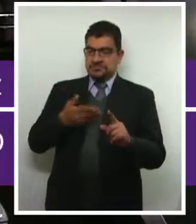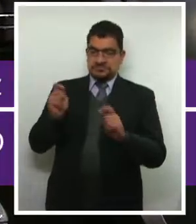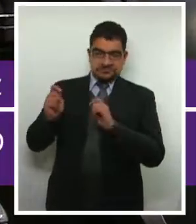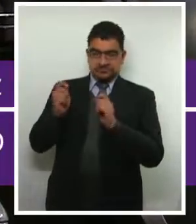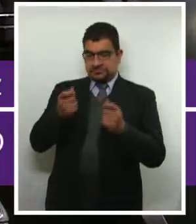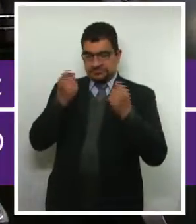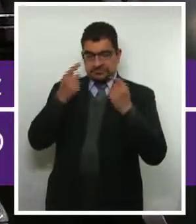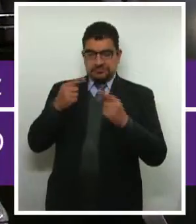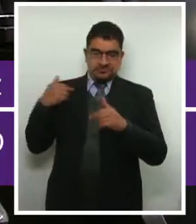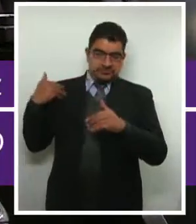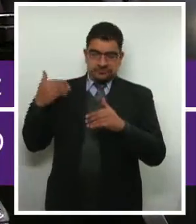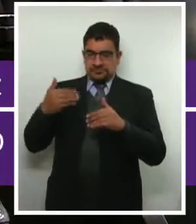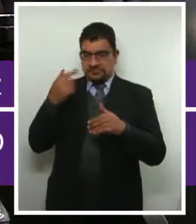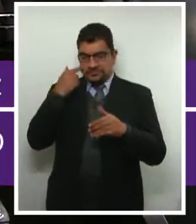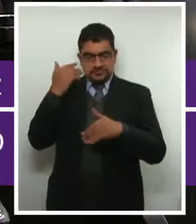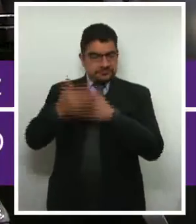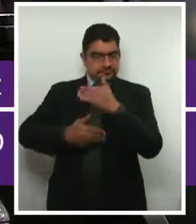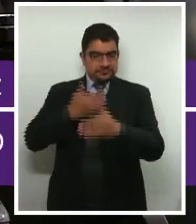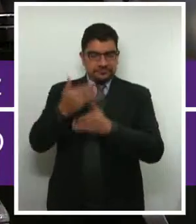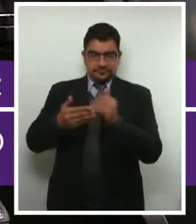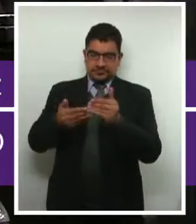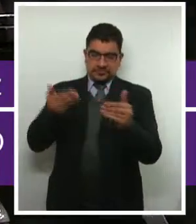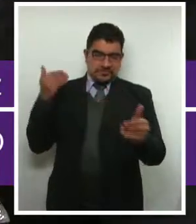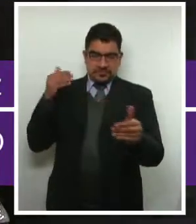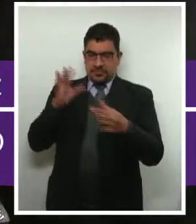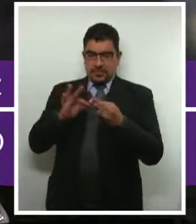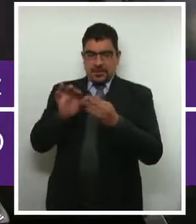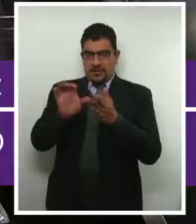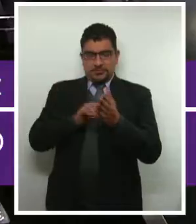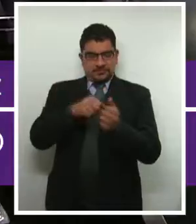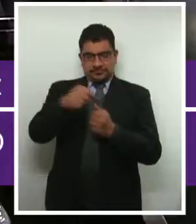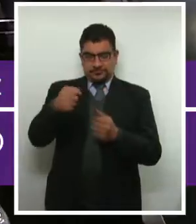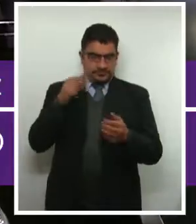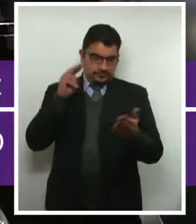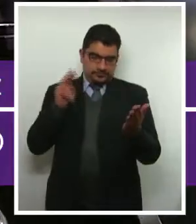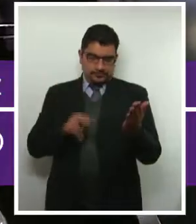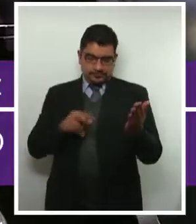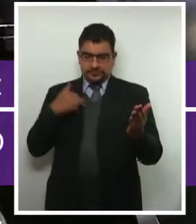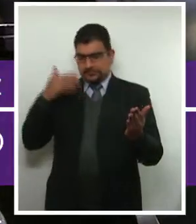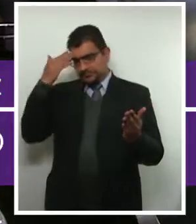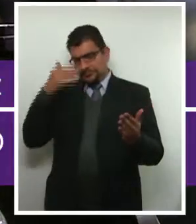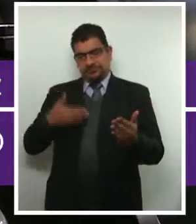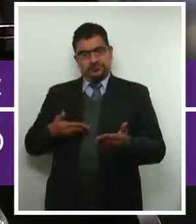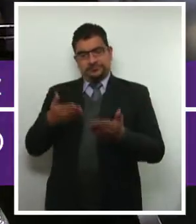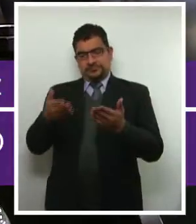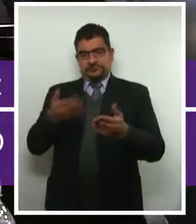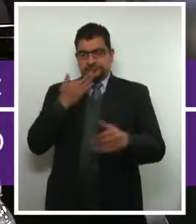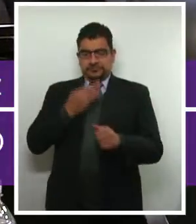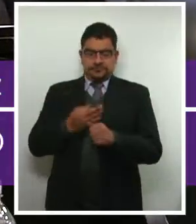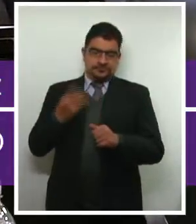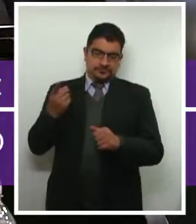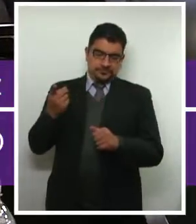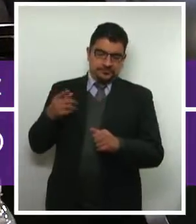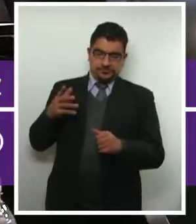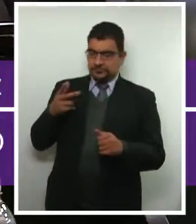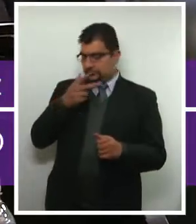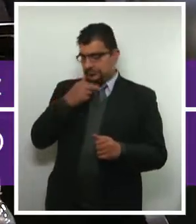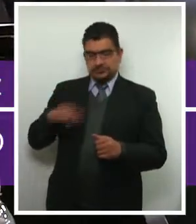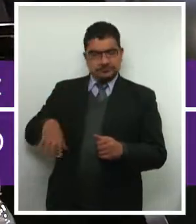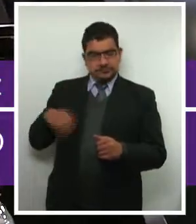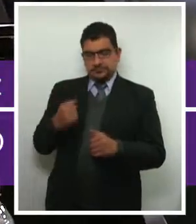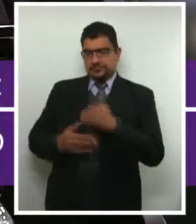dado seguimiento a todo el proceso previo a este constituyente, hizo un esfuerzo